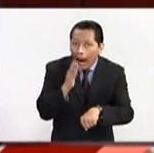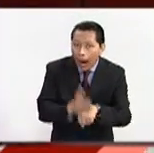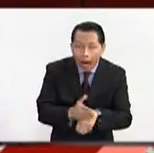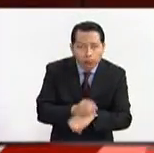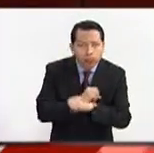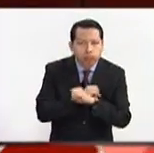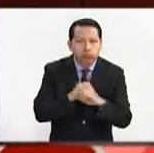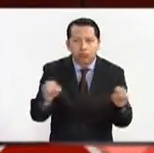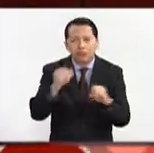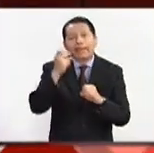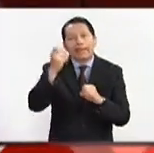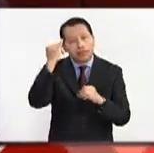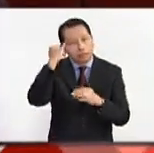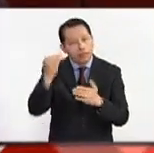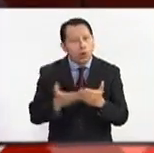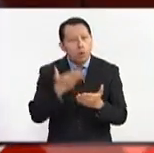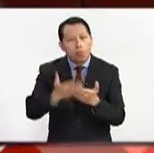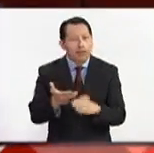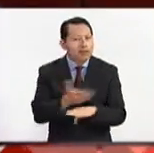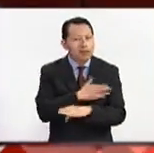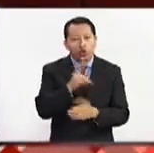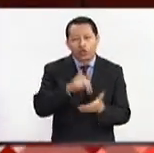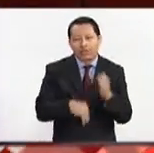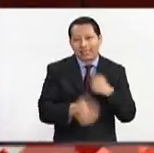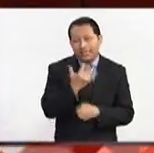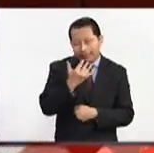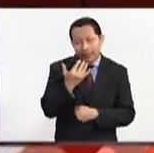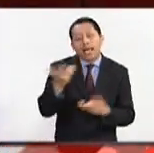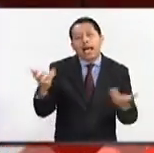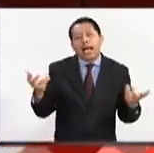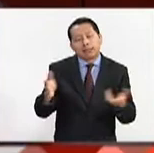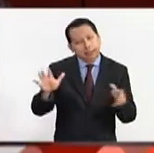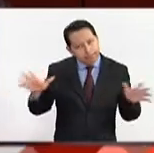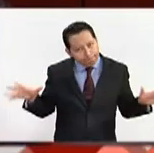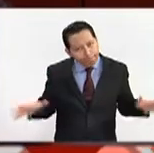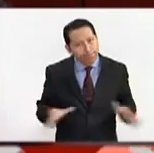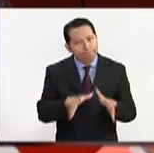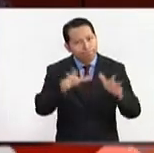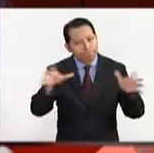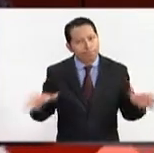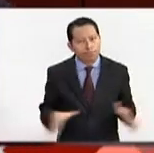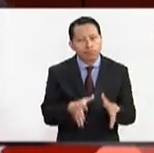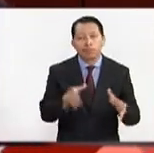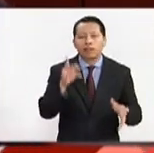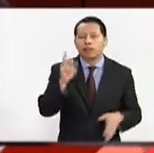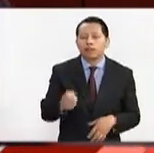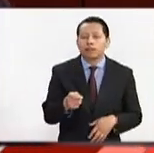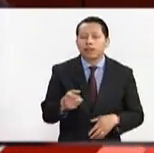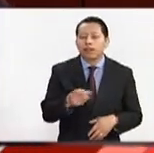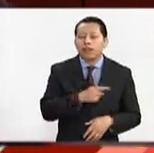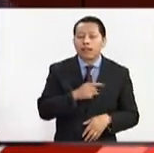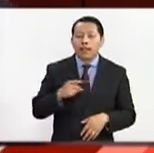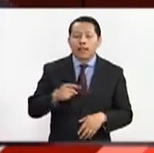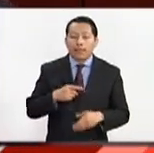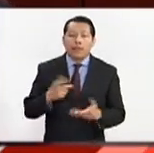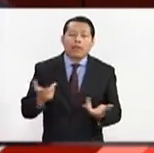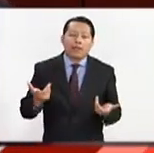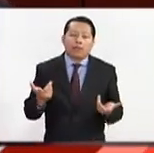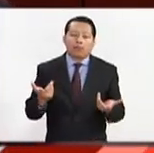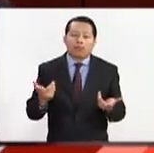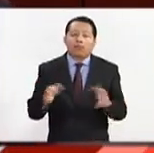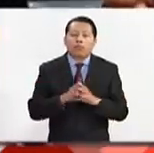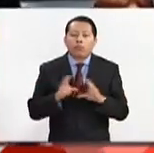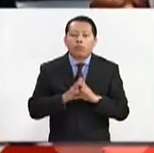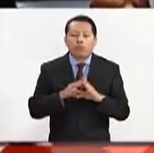la propuesta que desde 2015 estamos impulsando. ¿Qué tiene que ocurrir, Omar, para ser concreta? Tiene